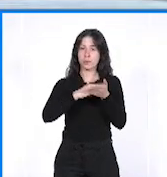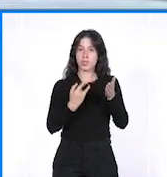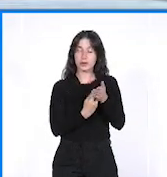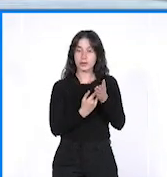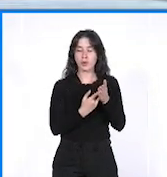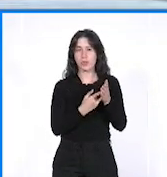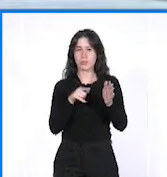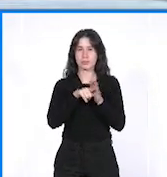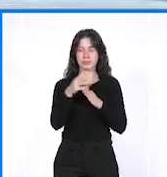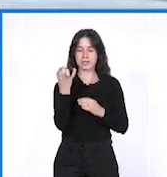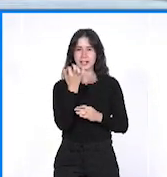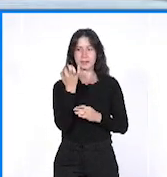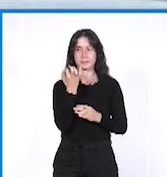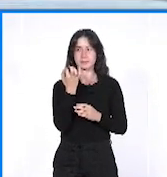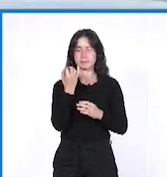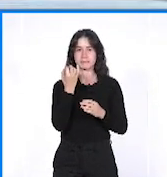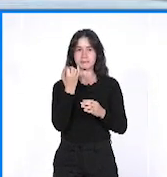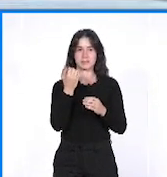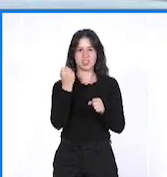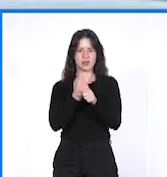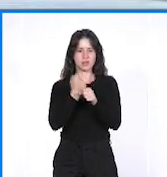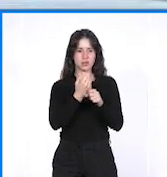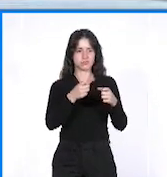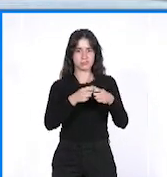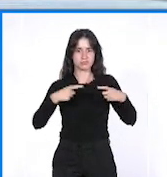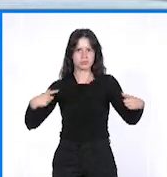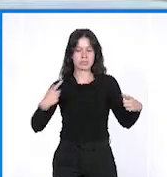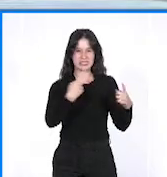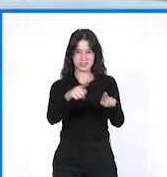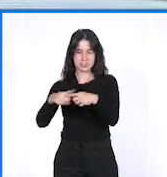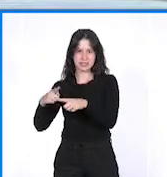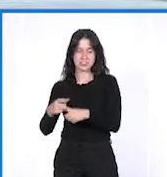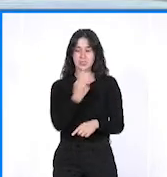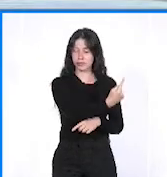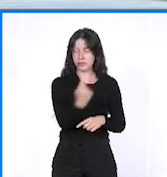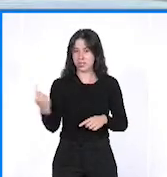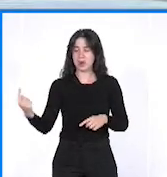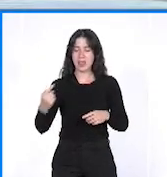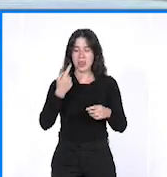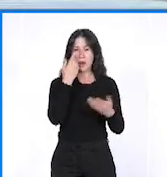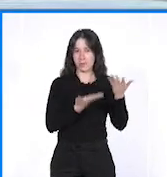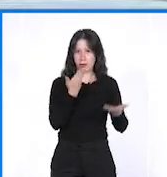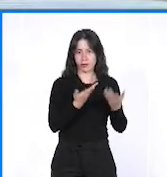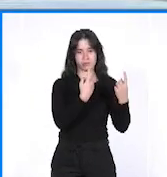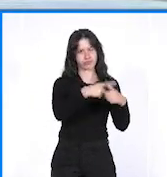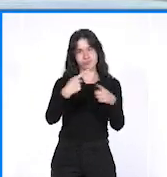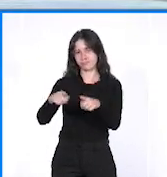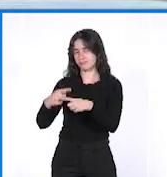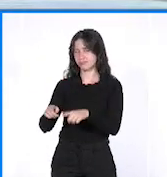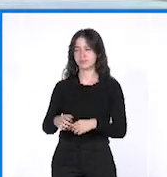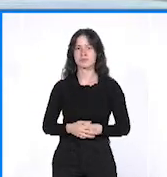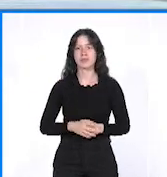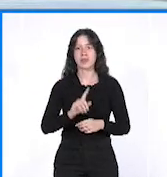trabajo muy diferentes y cada una de ellas necesitaban un sistema de evaluación diferente no con lo cual lo primero que